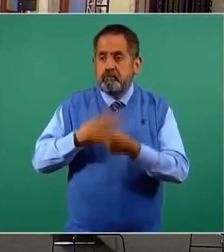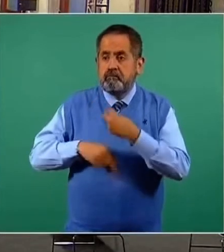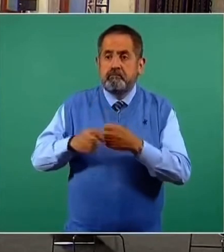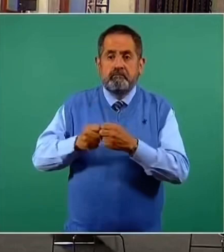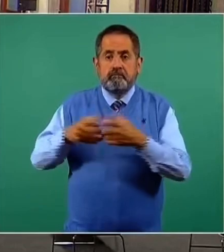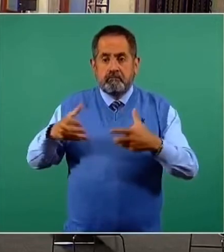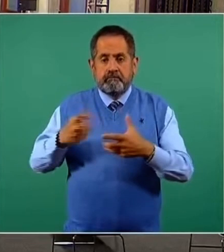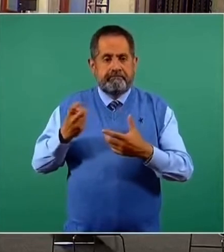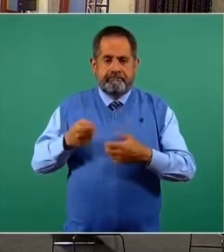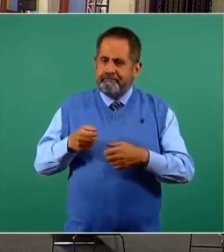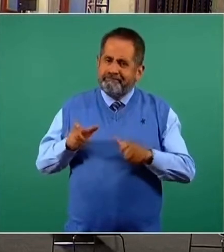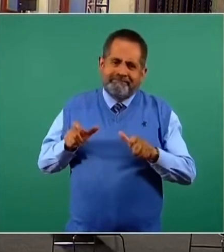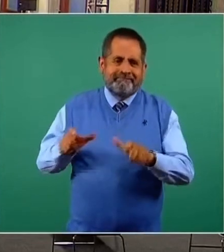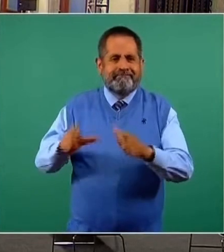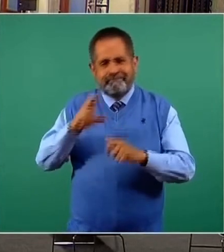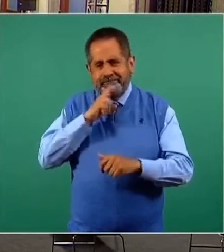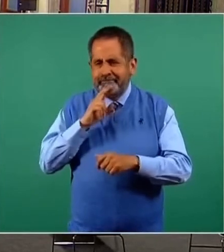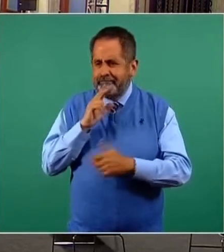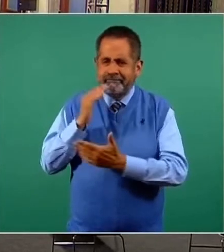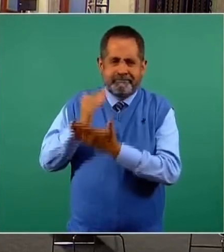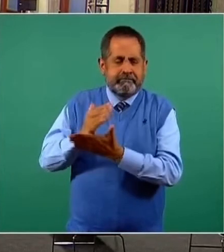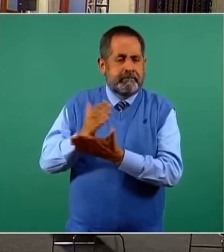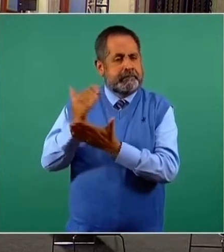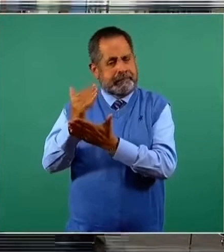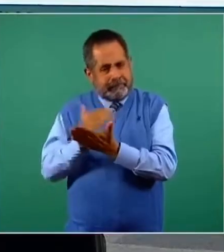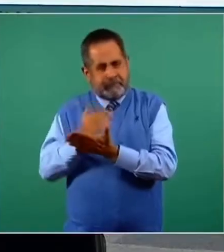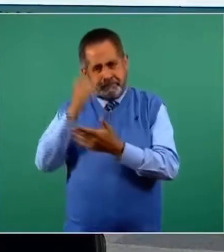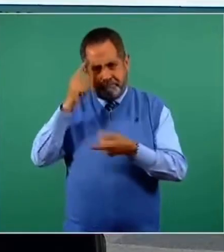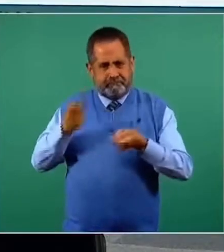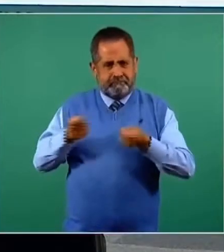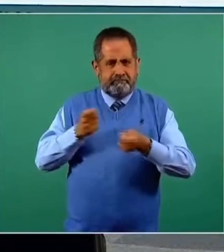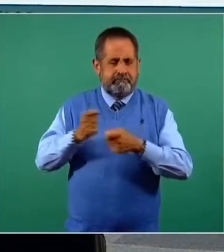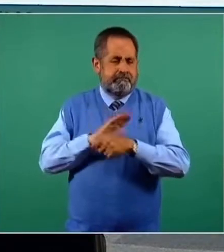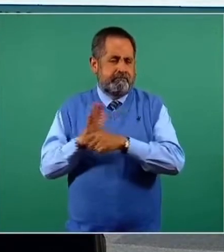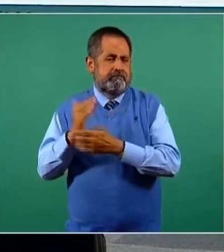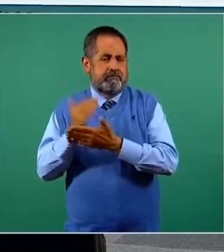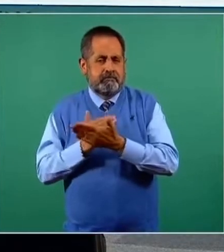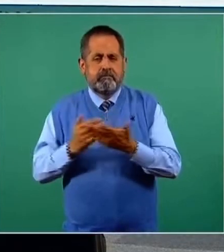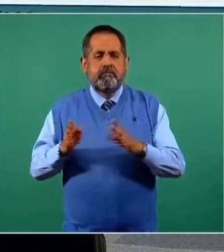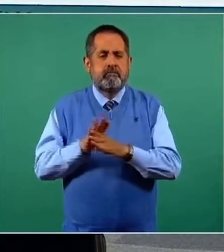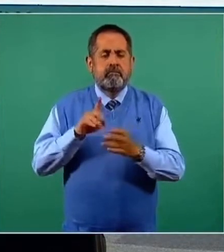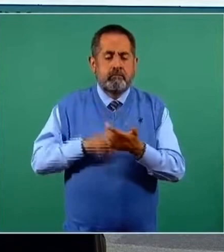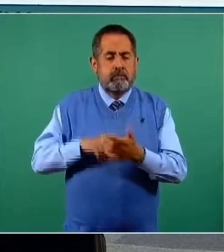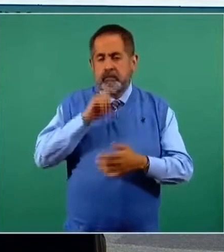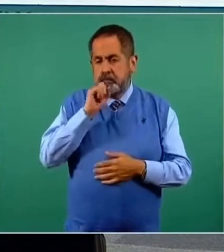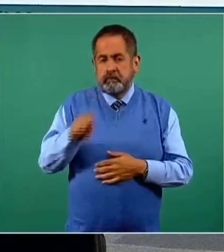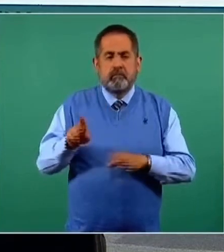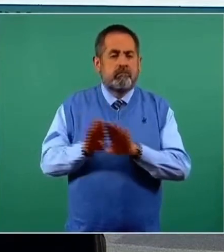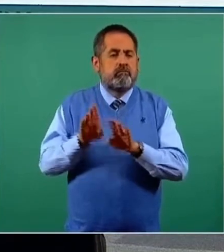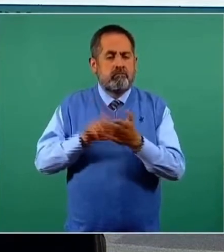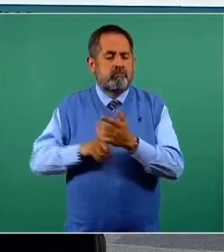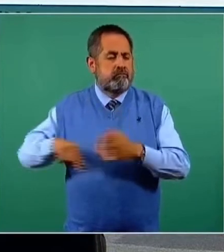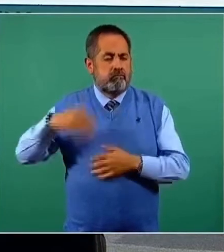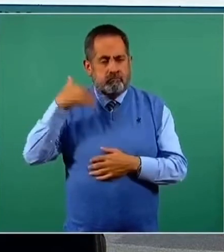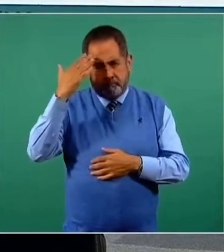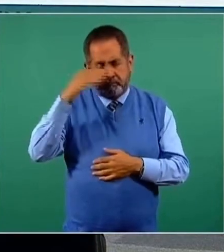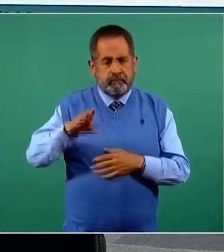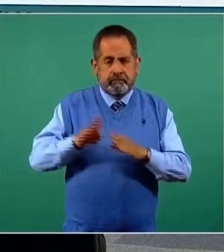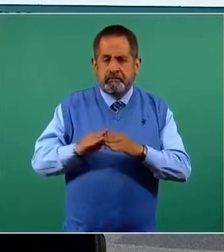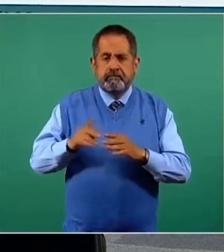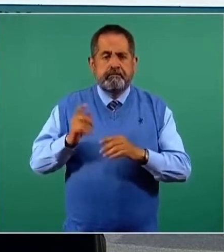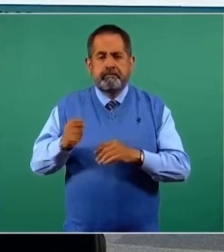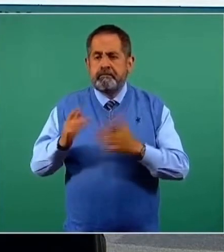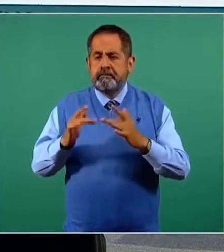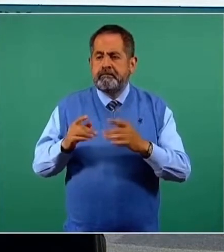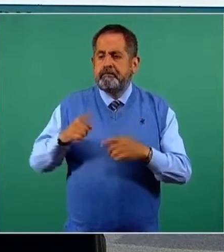sean lo más eficaces posibles para el control de la epidemia. Que esto además incluye, como sabemos, la comunicación